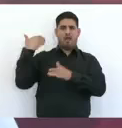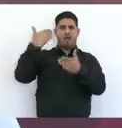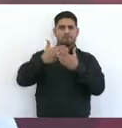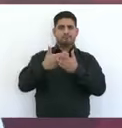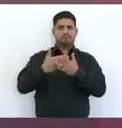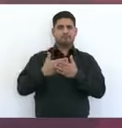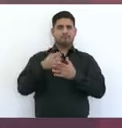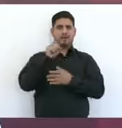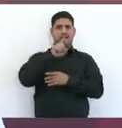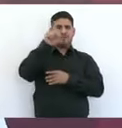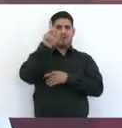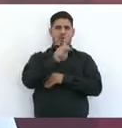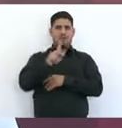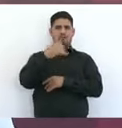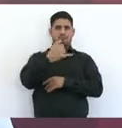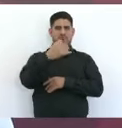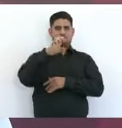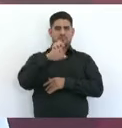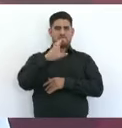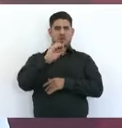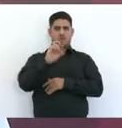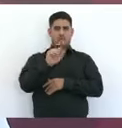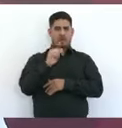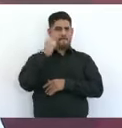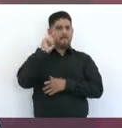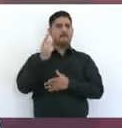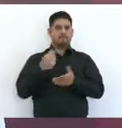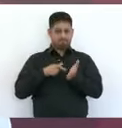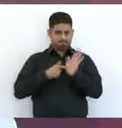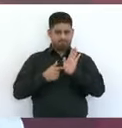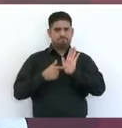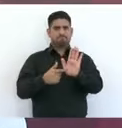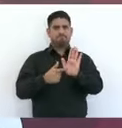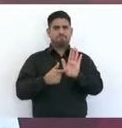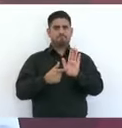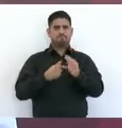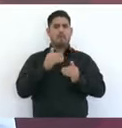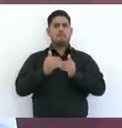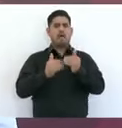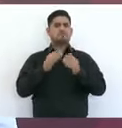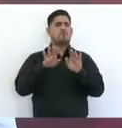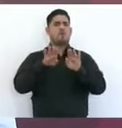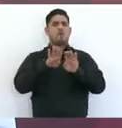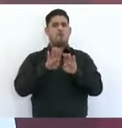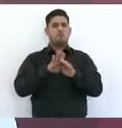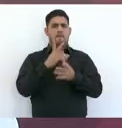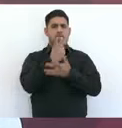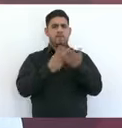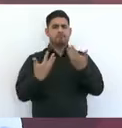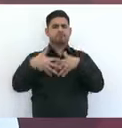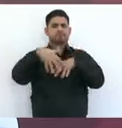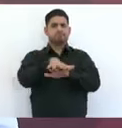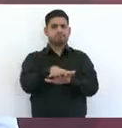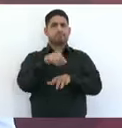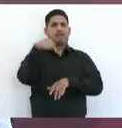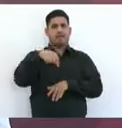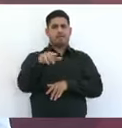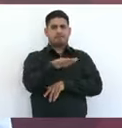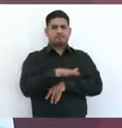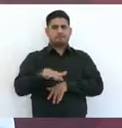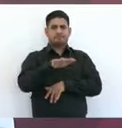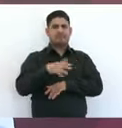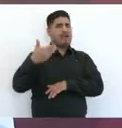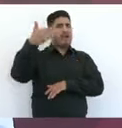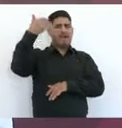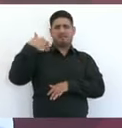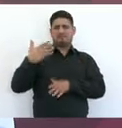Yécora, para dar un avance del plan integral que estamos llevando a cabo en esta zona, que fue